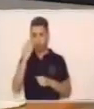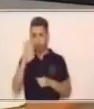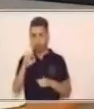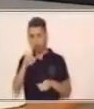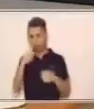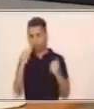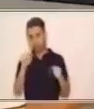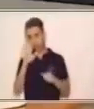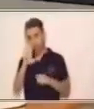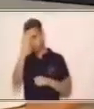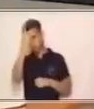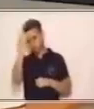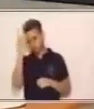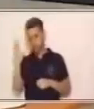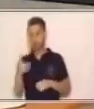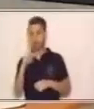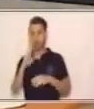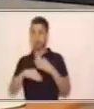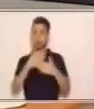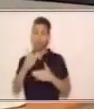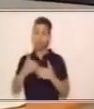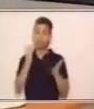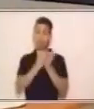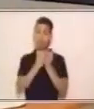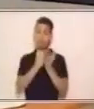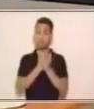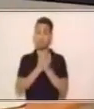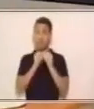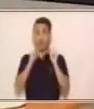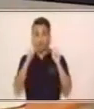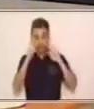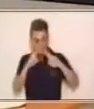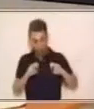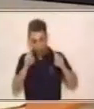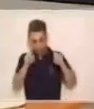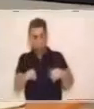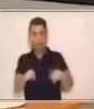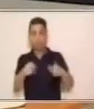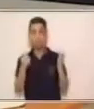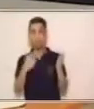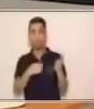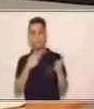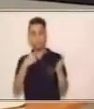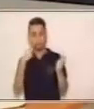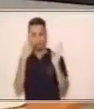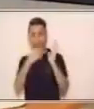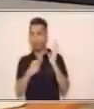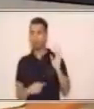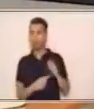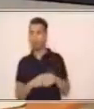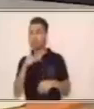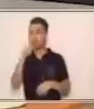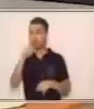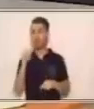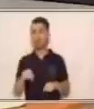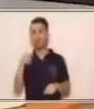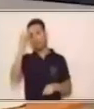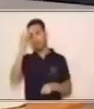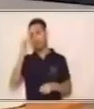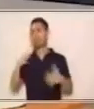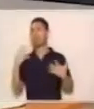cuando tú vuelvas a la escuela, te los revisará tu maestro. A ver, ¿qué aprendiste en el